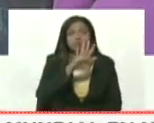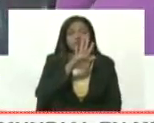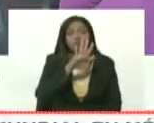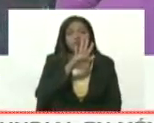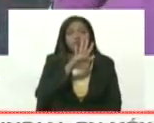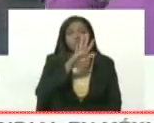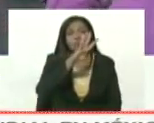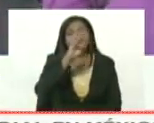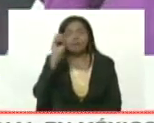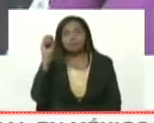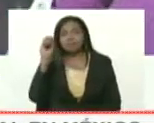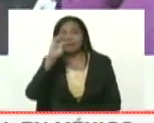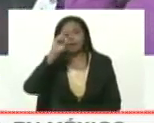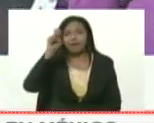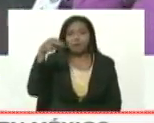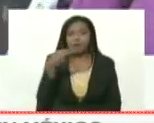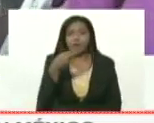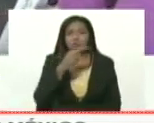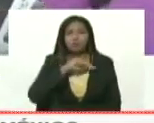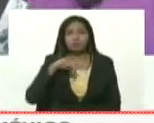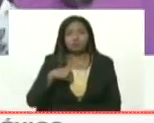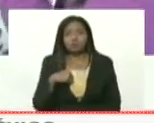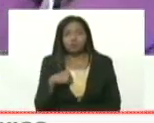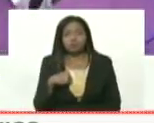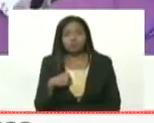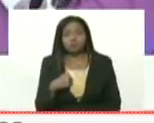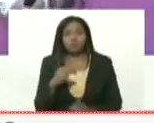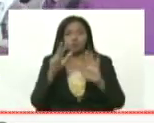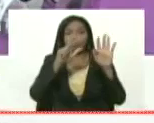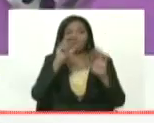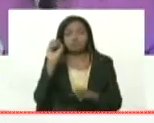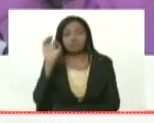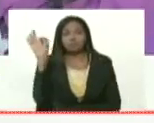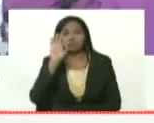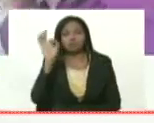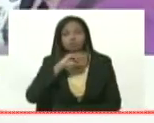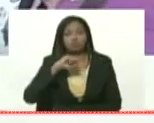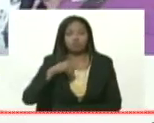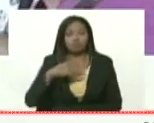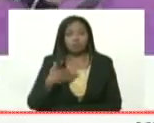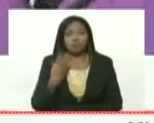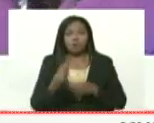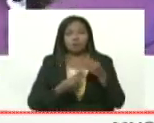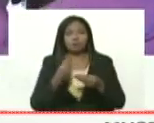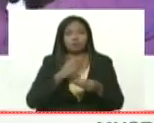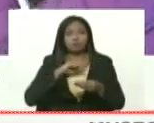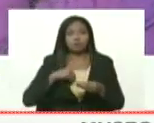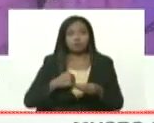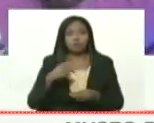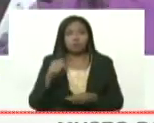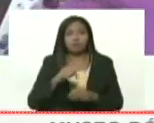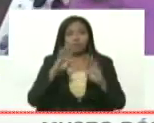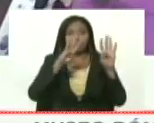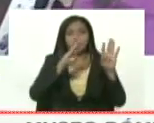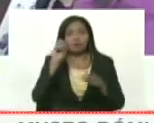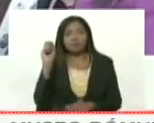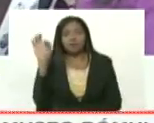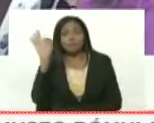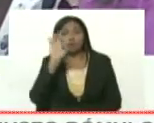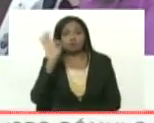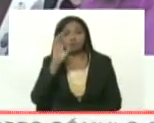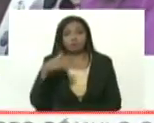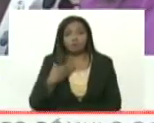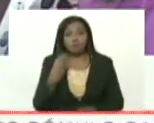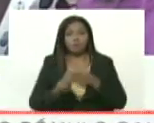euros. Nosotros estimamos que un 80% lo podemos hacer nosotros aquí. Nosotros completo. 90%, yo creo que sí. Bueno, tenemos